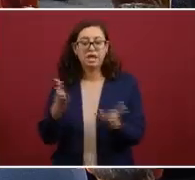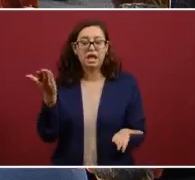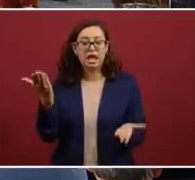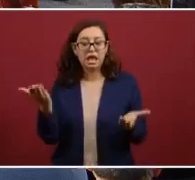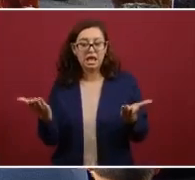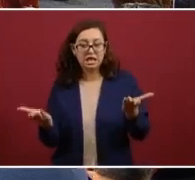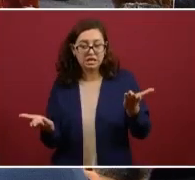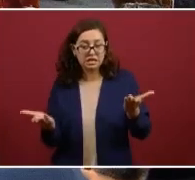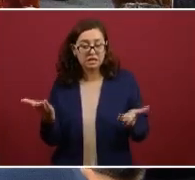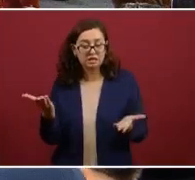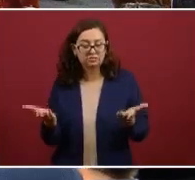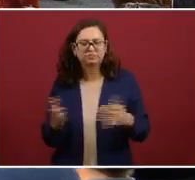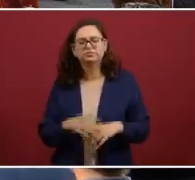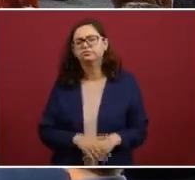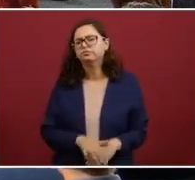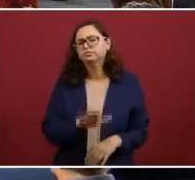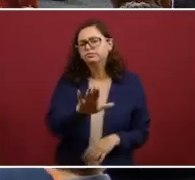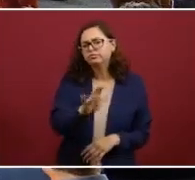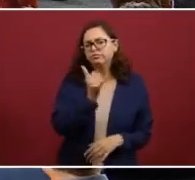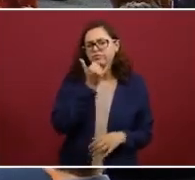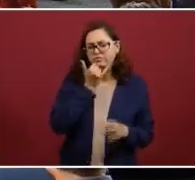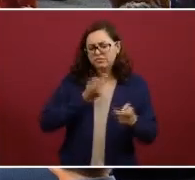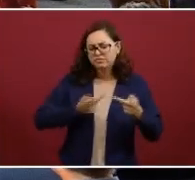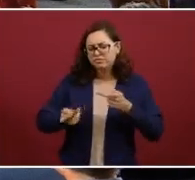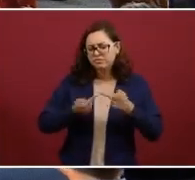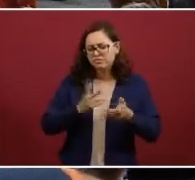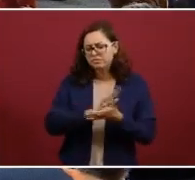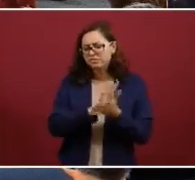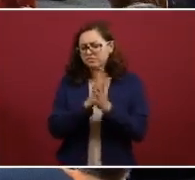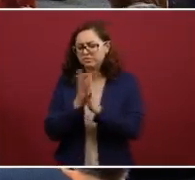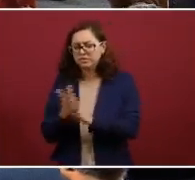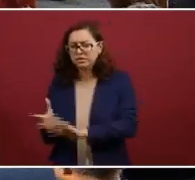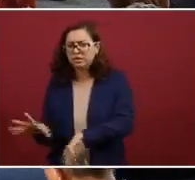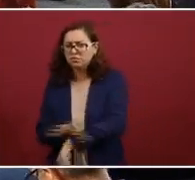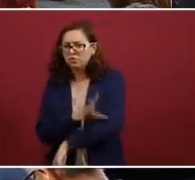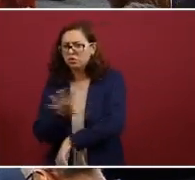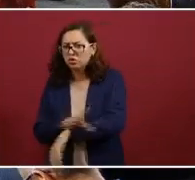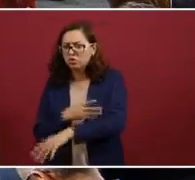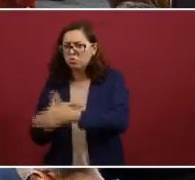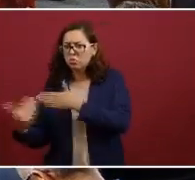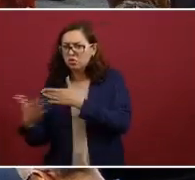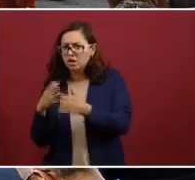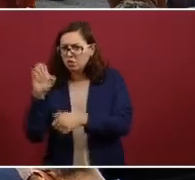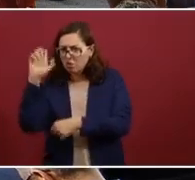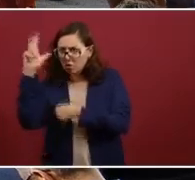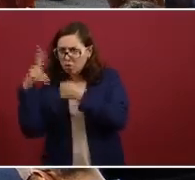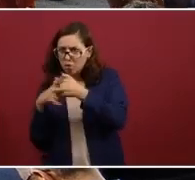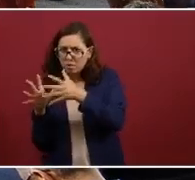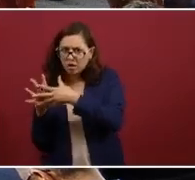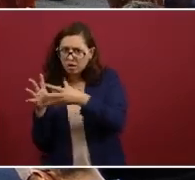para transicionar, para la llamada transición energética, también, como ya está implementado en Europa? También